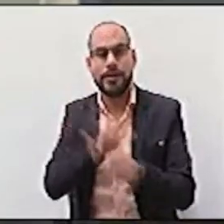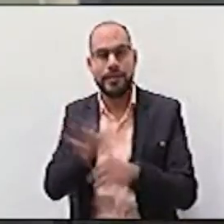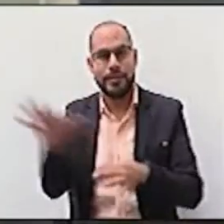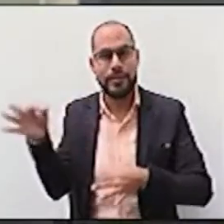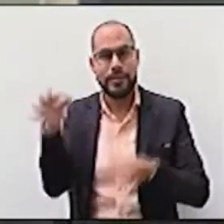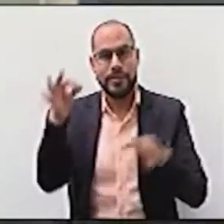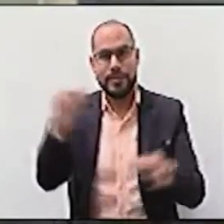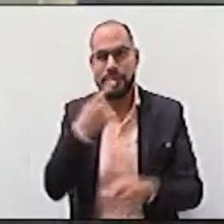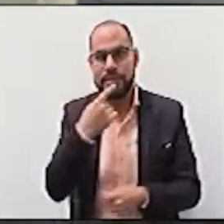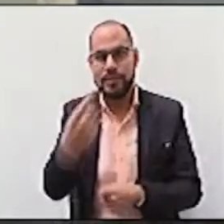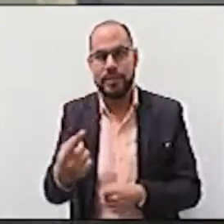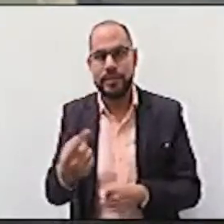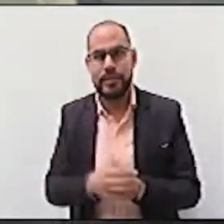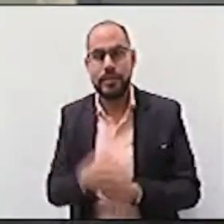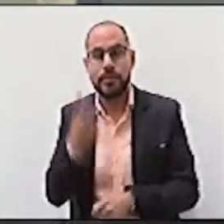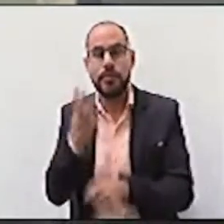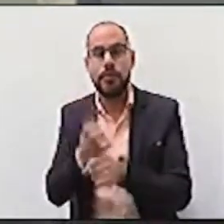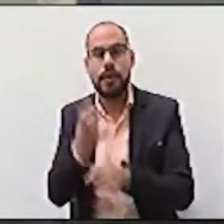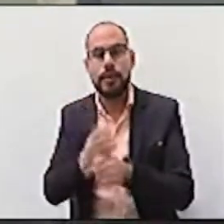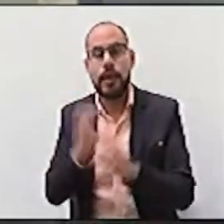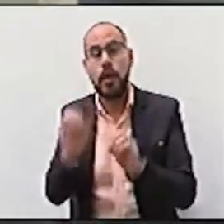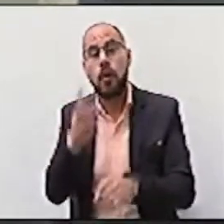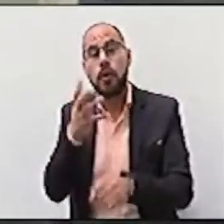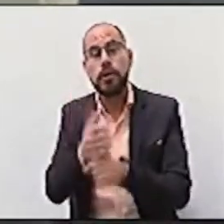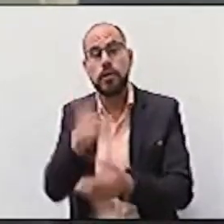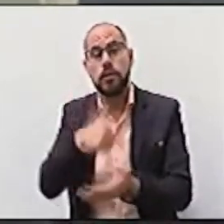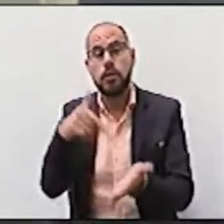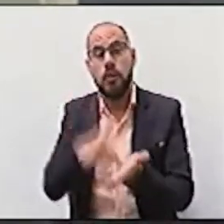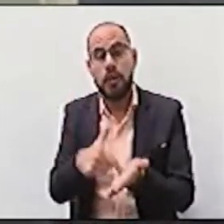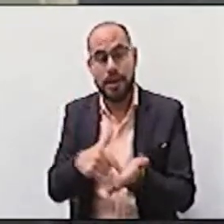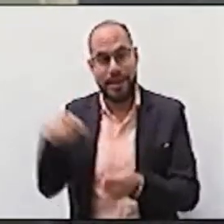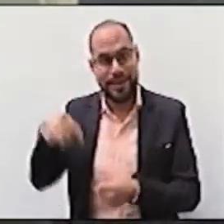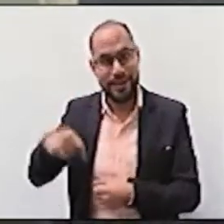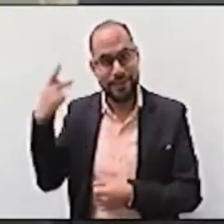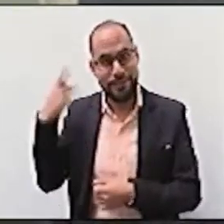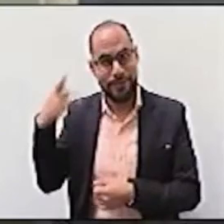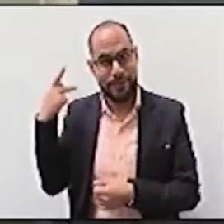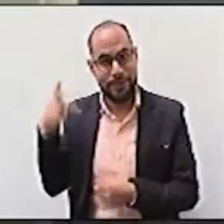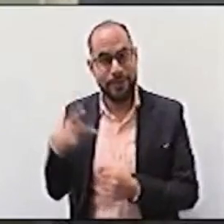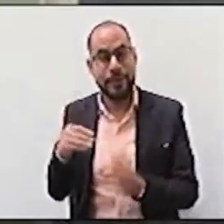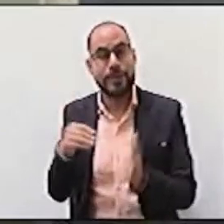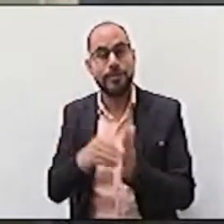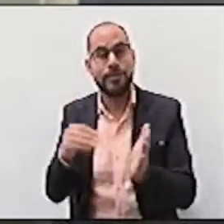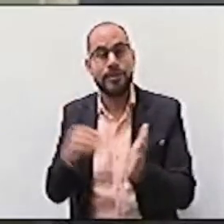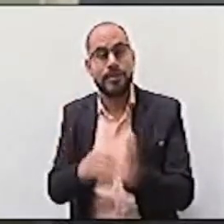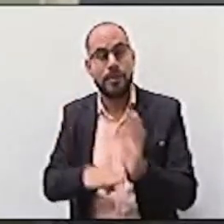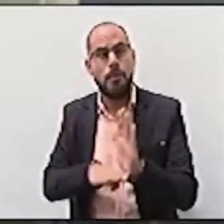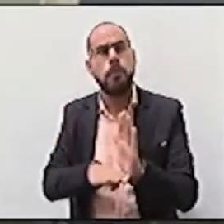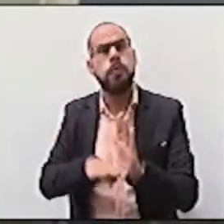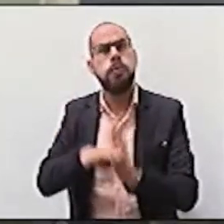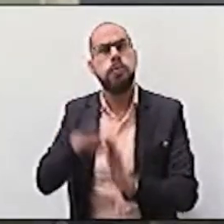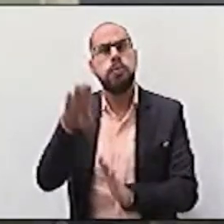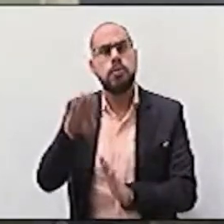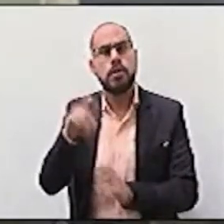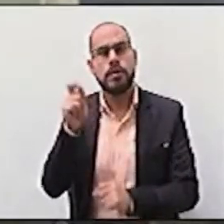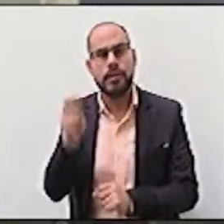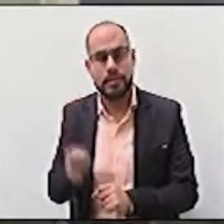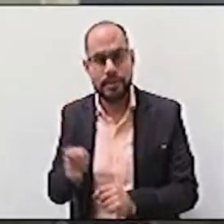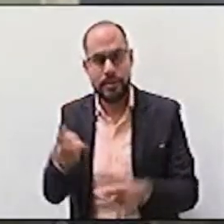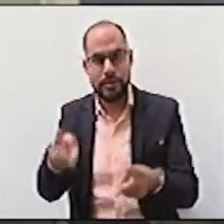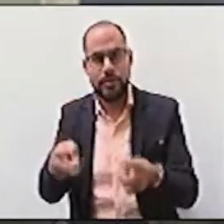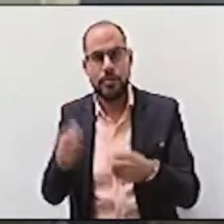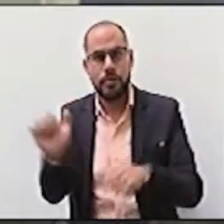de que es la 4ª o 5ª entidad donde todavía es alta la incidencia en el